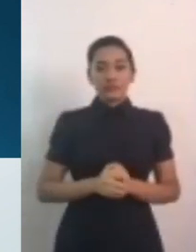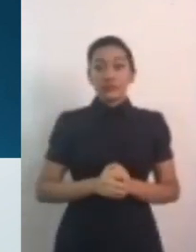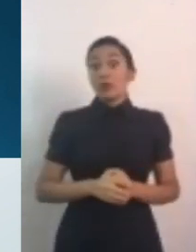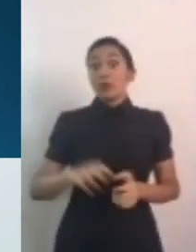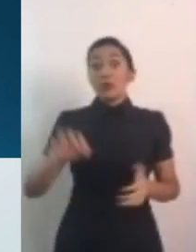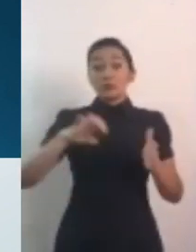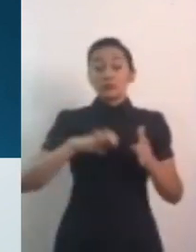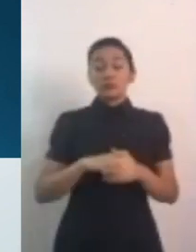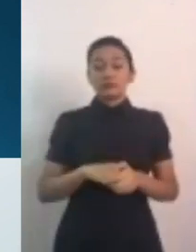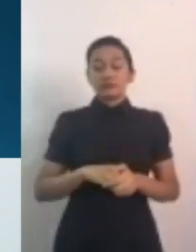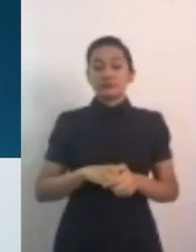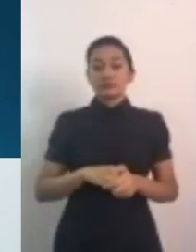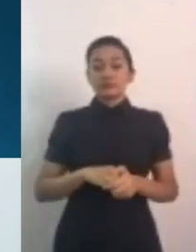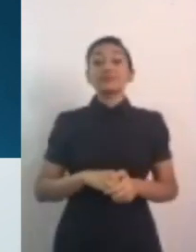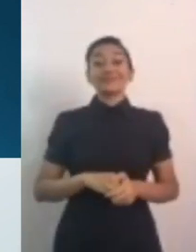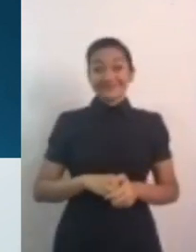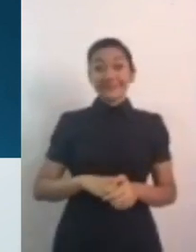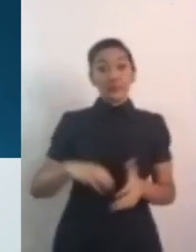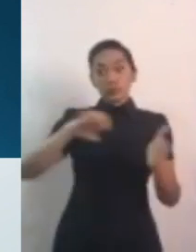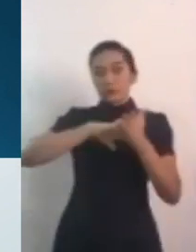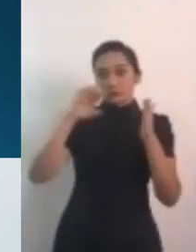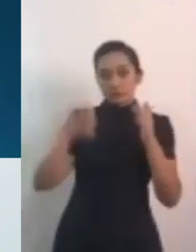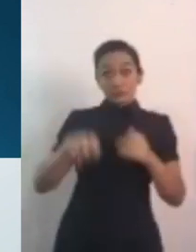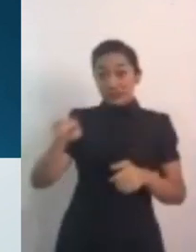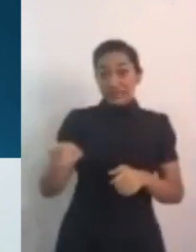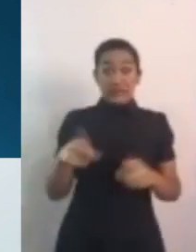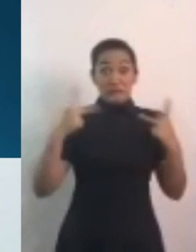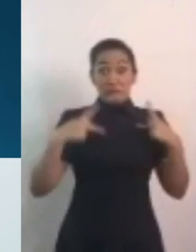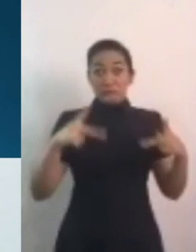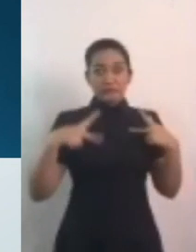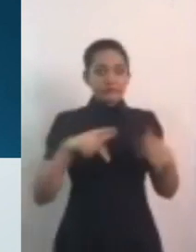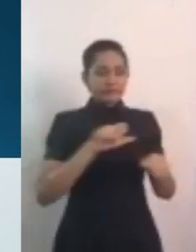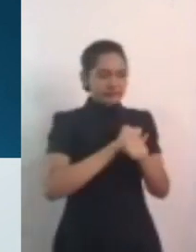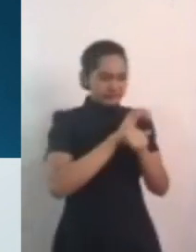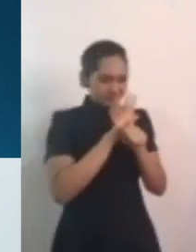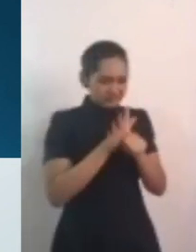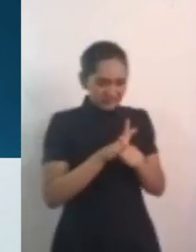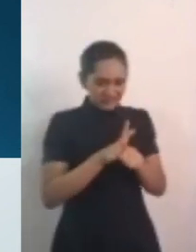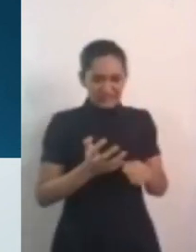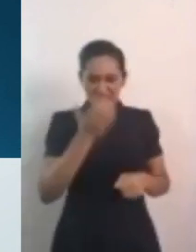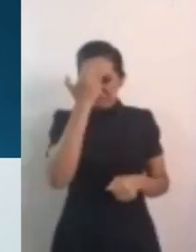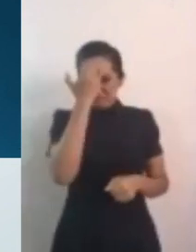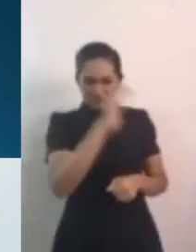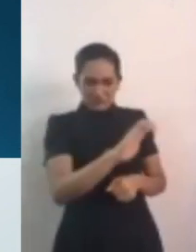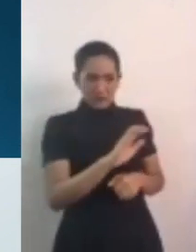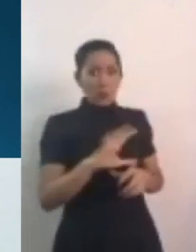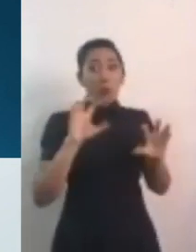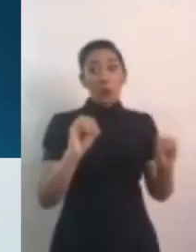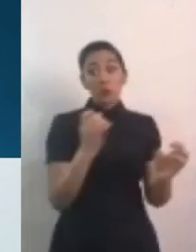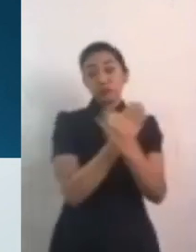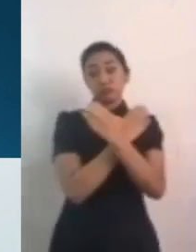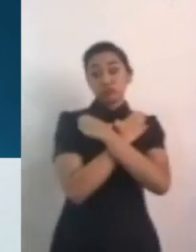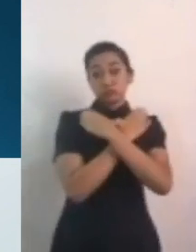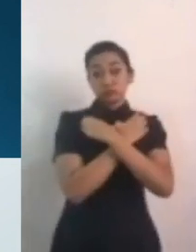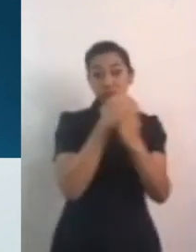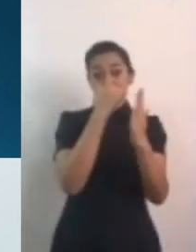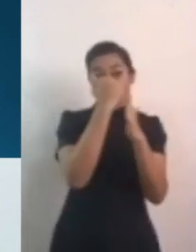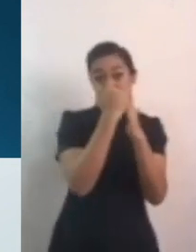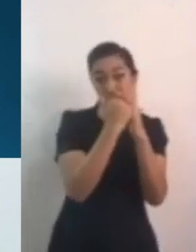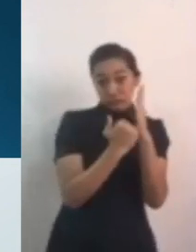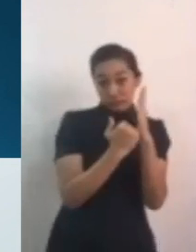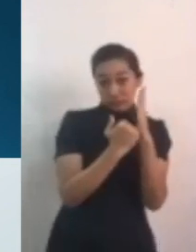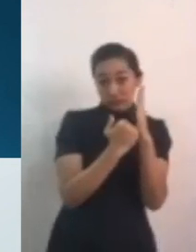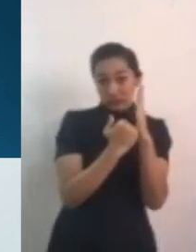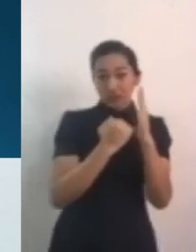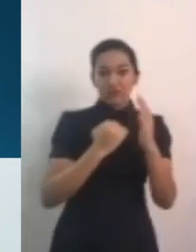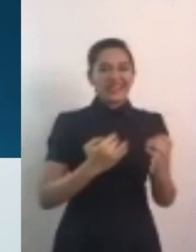menos educación tiene la persona, mientras menos escolaridad, pero es importante notar que no se refiere nada más a